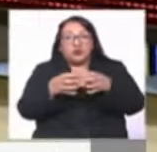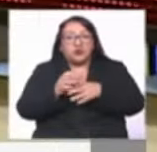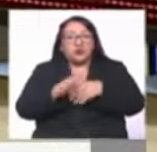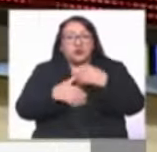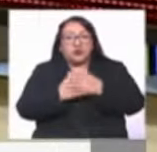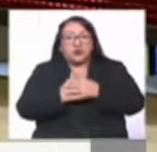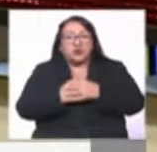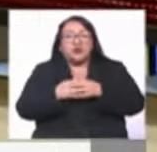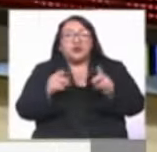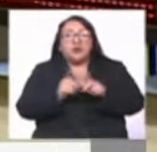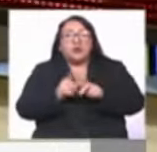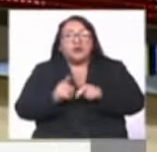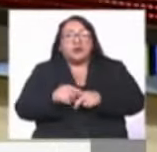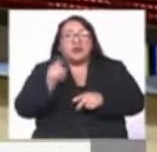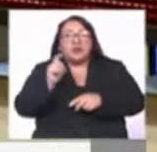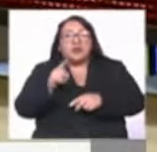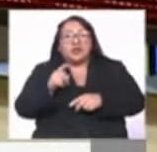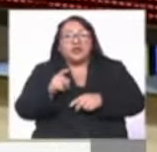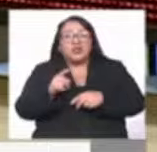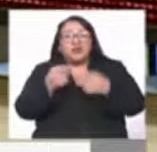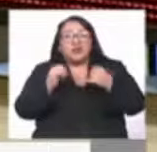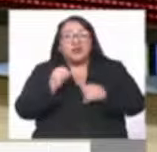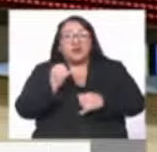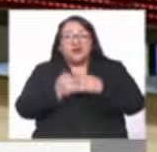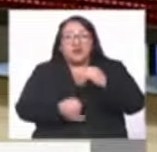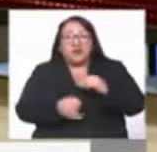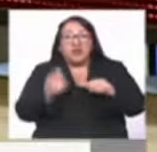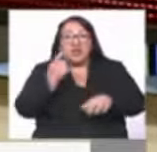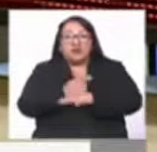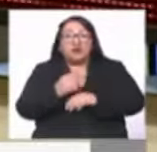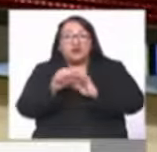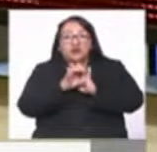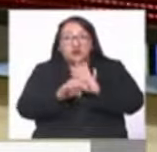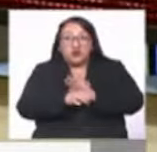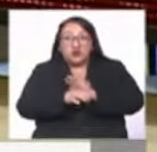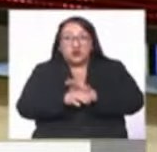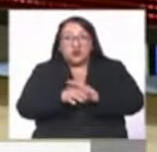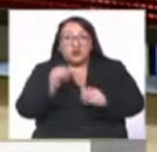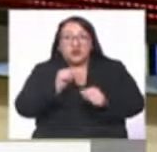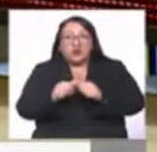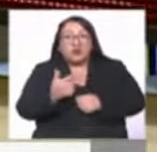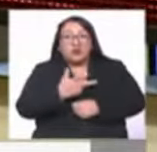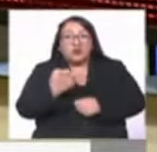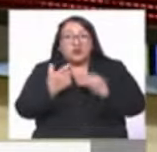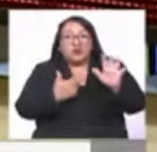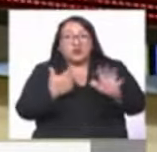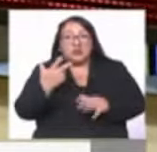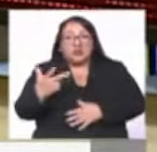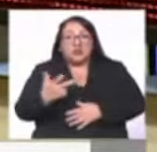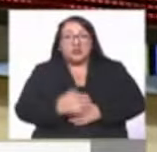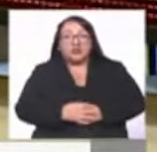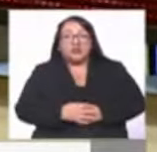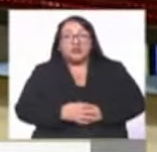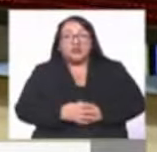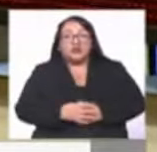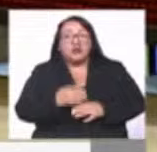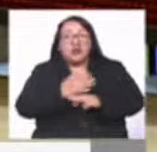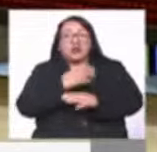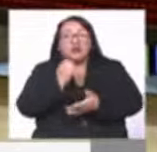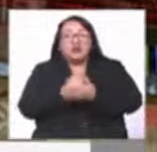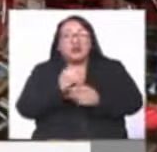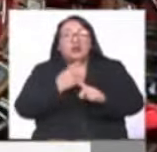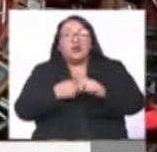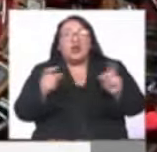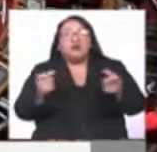indicar G que este informe final de la denuncia constitucional número 373 fue aprobado por la la